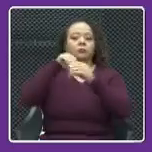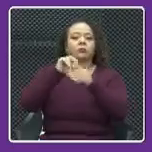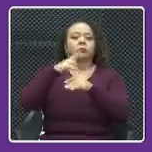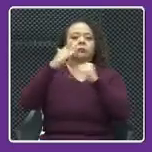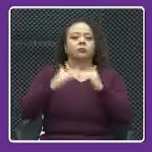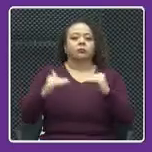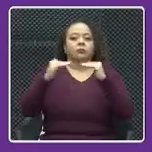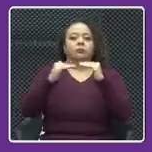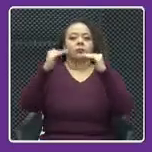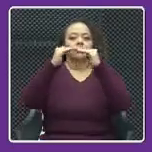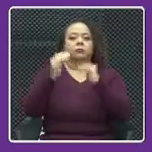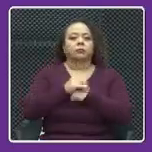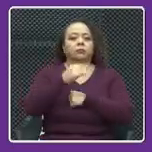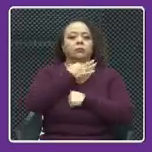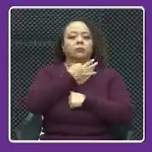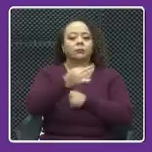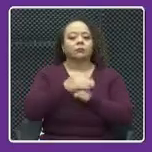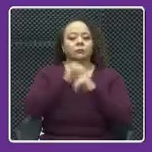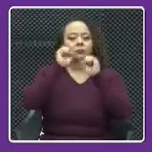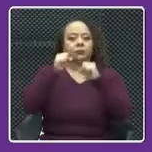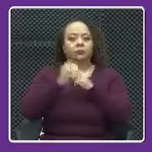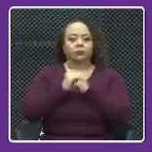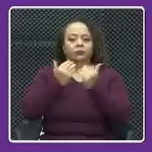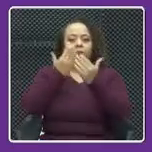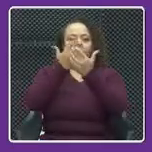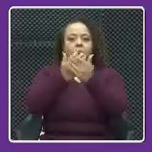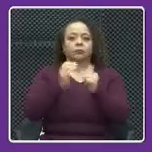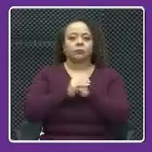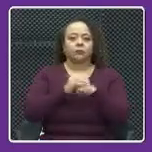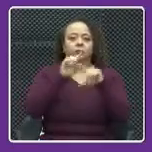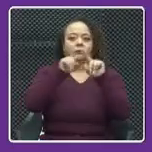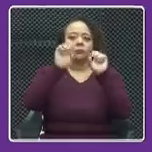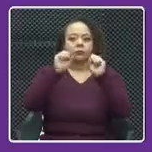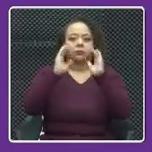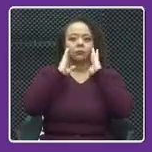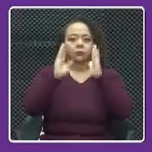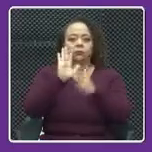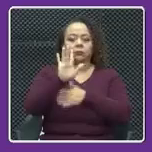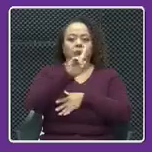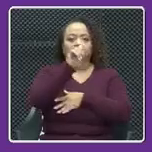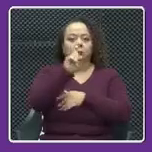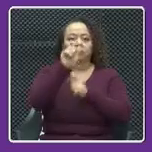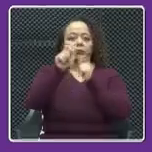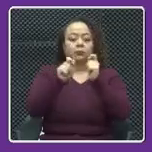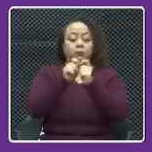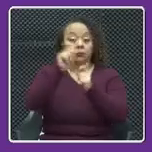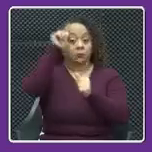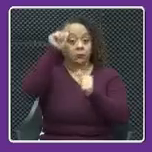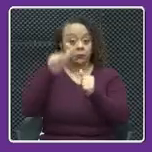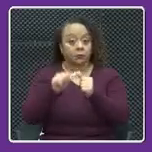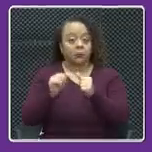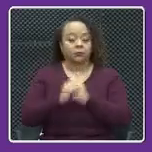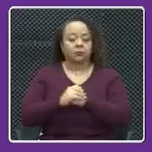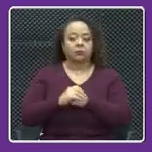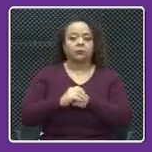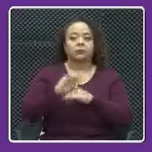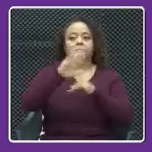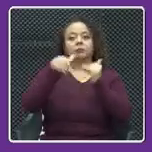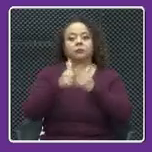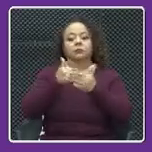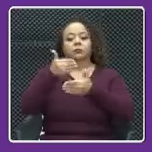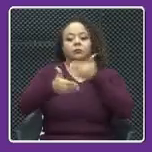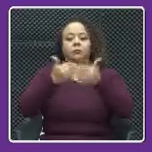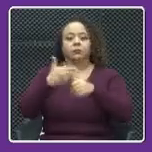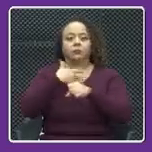tercer piso. Con muchísimo gusto nos puede llegar por ahí y le podemos atender su consulta puntual. Recuerde, todos los trámites